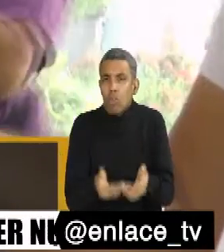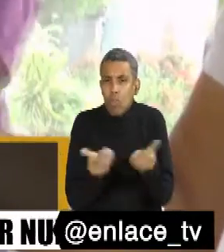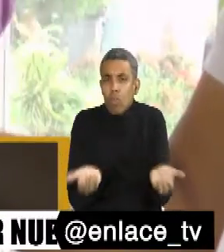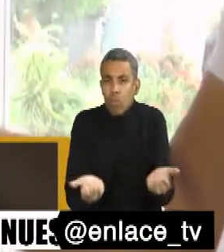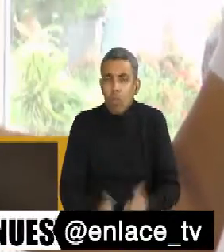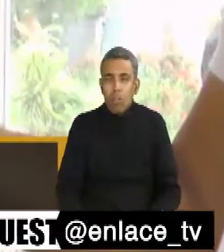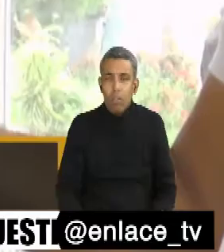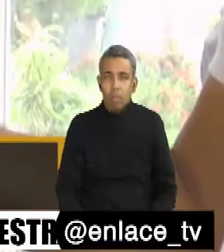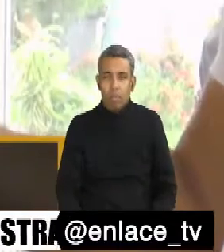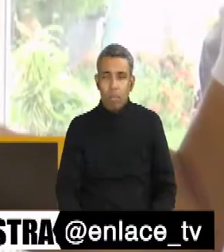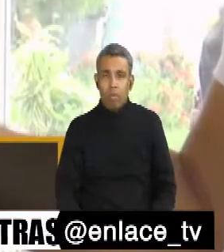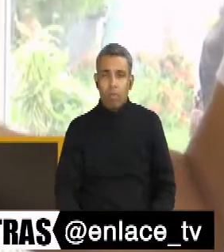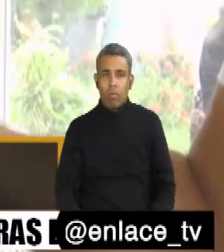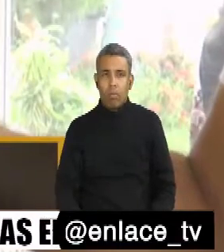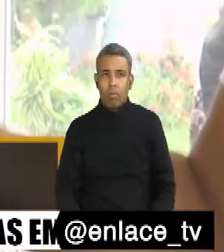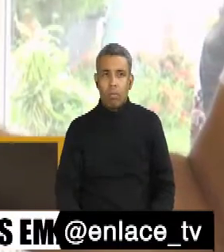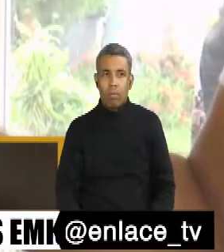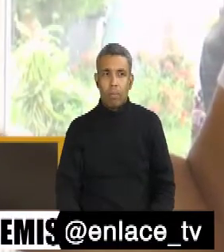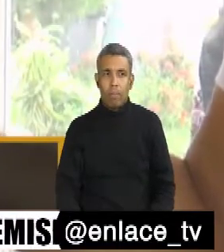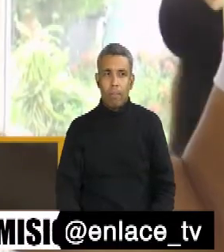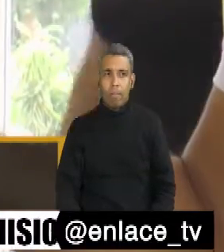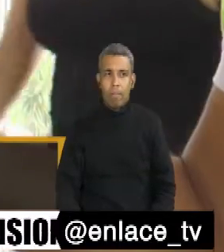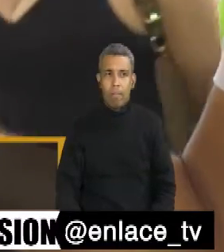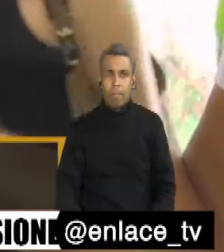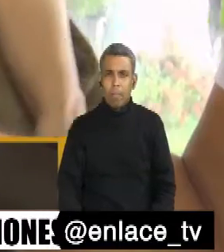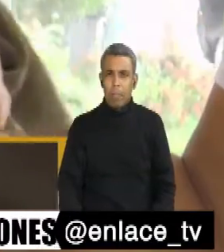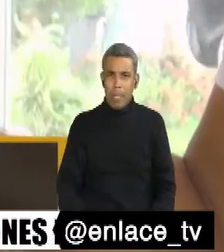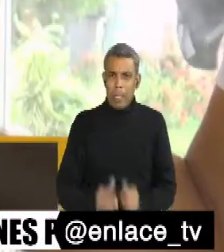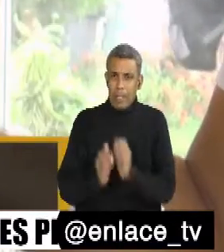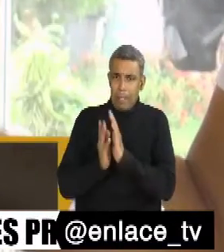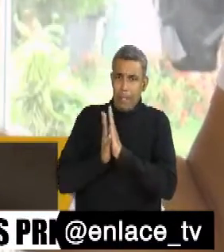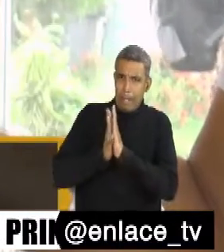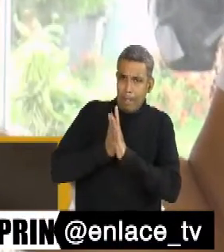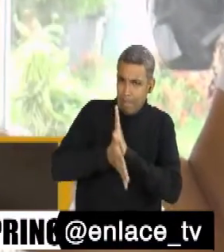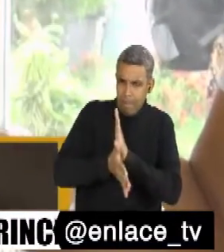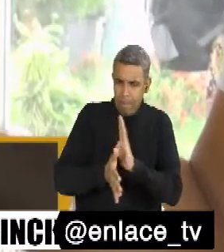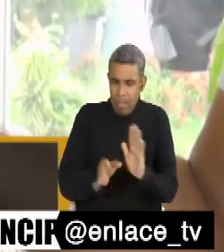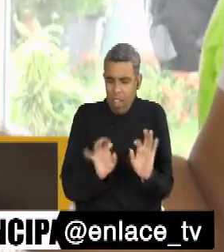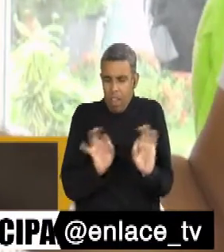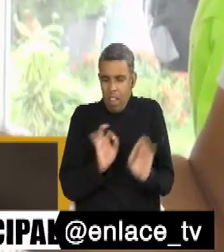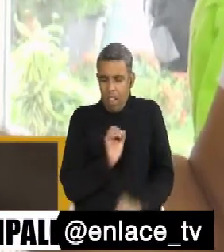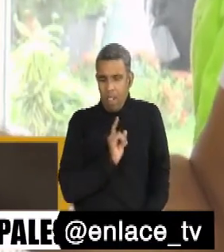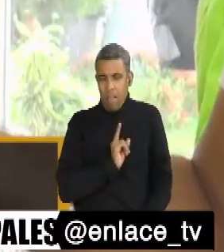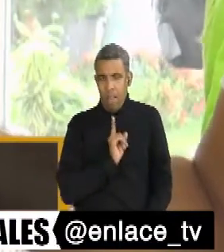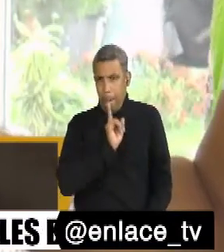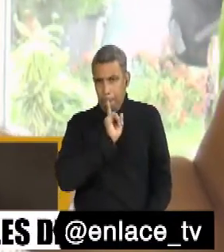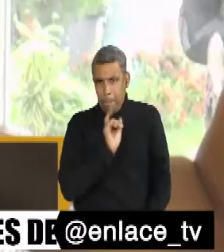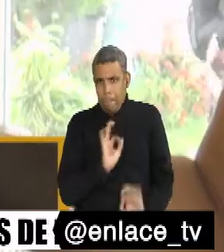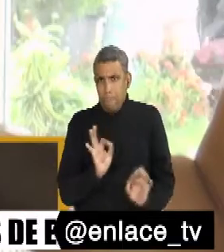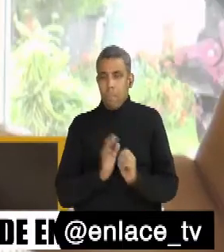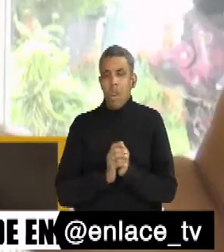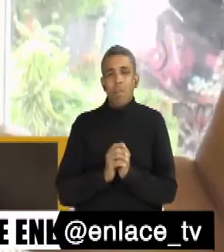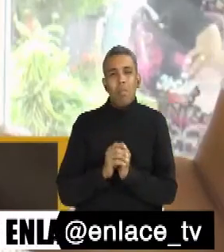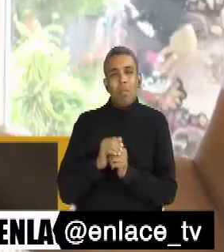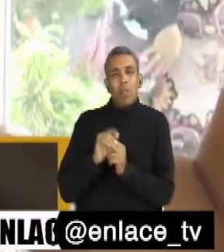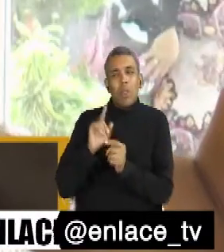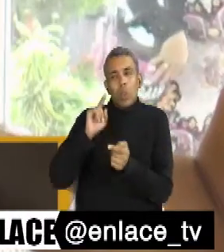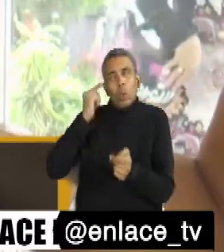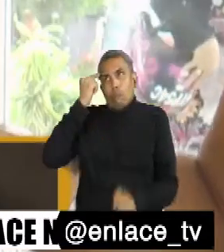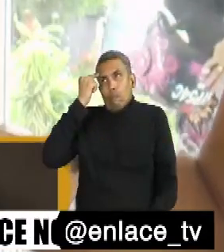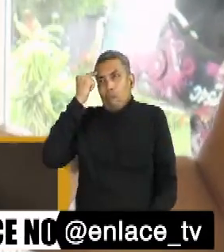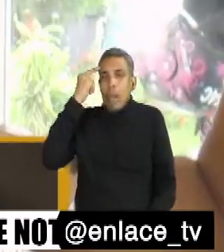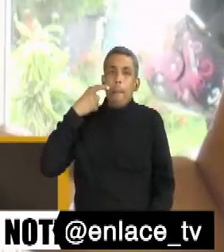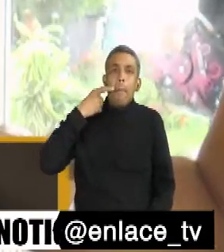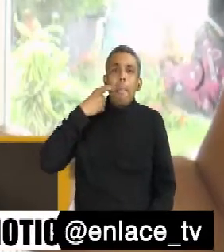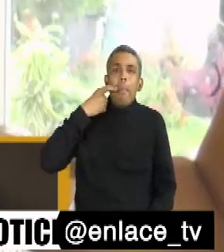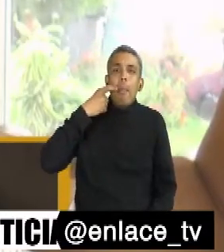yo sencillamente creo que no tengo ningún mensaje. Yo estoy en el proceso de mi padre,